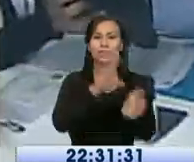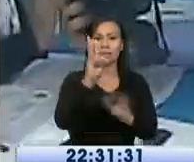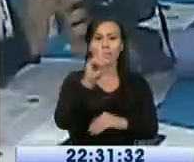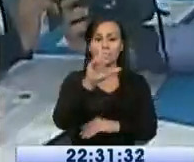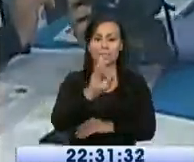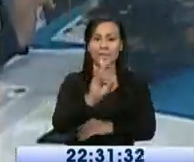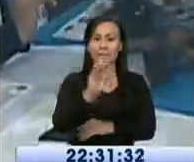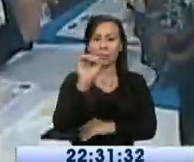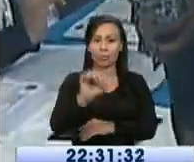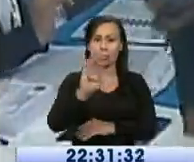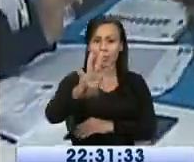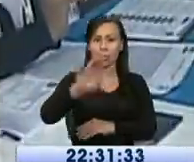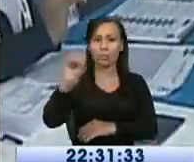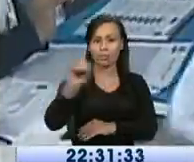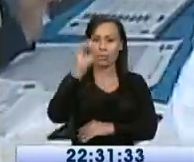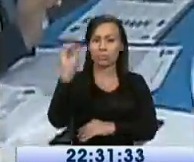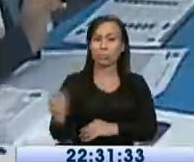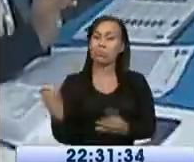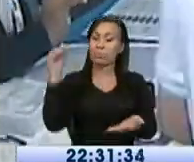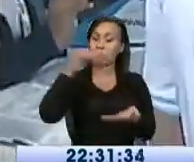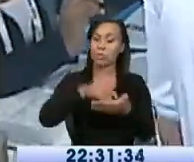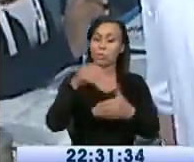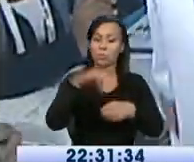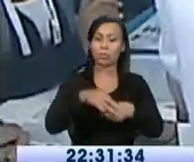67.44% de la intención de votos, que suma